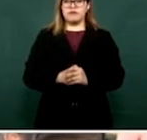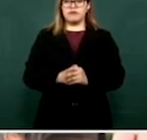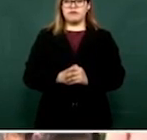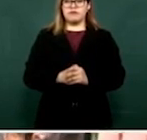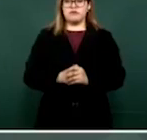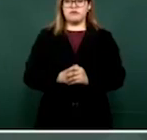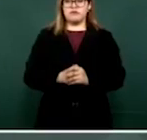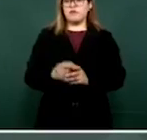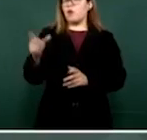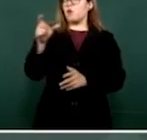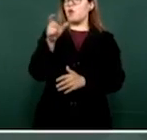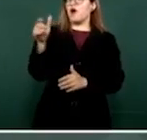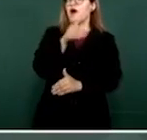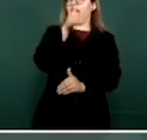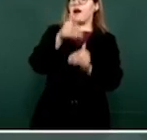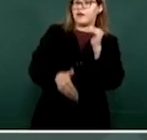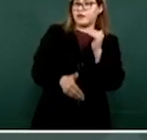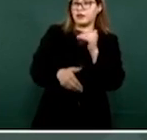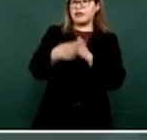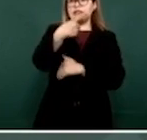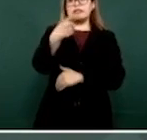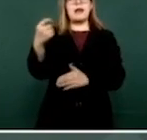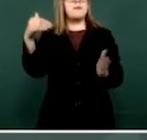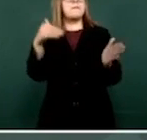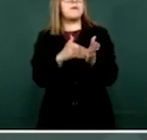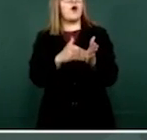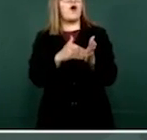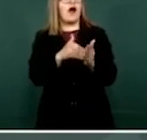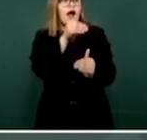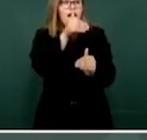acabar 100 millones de hectáreas?